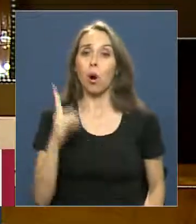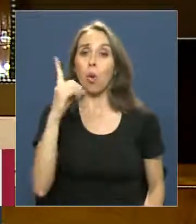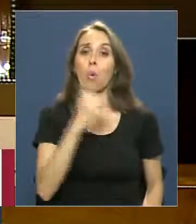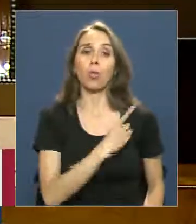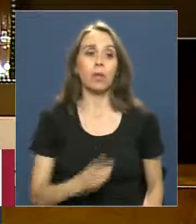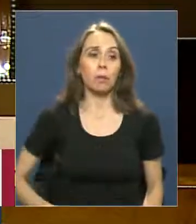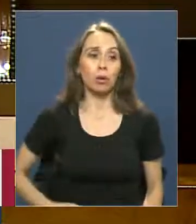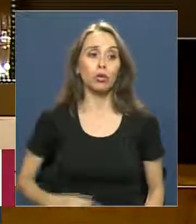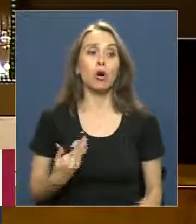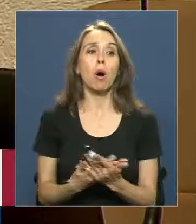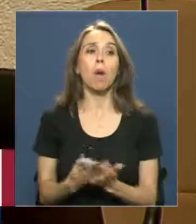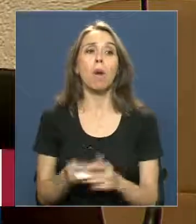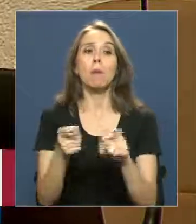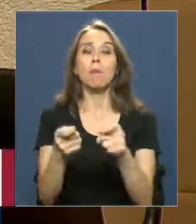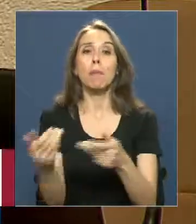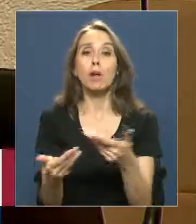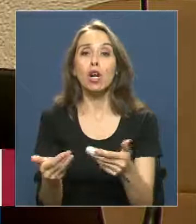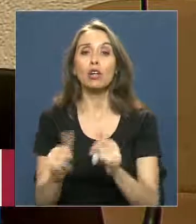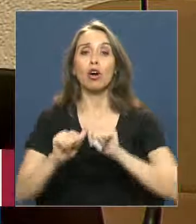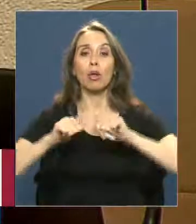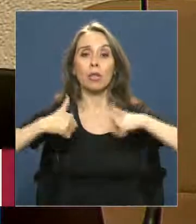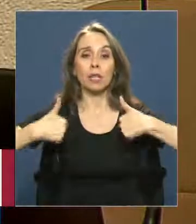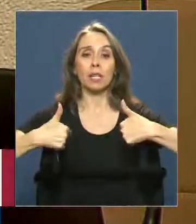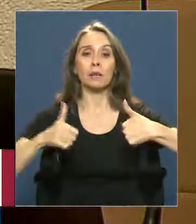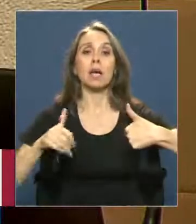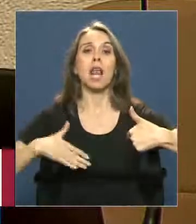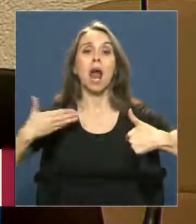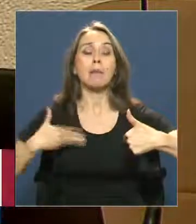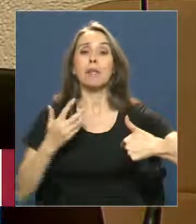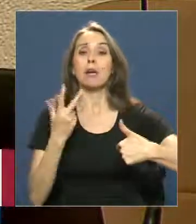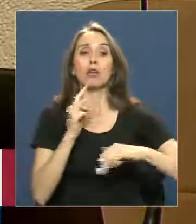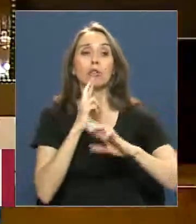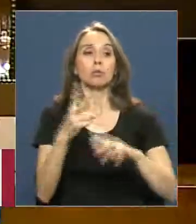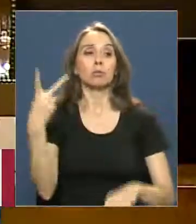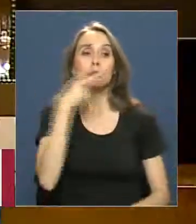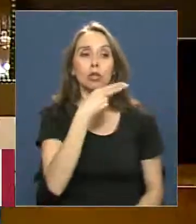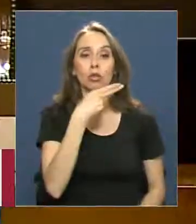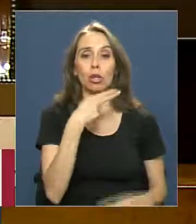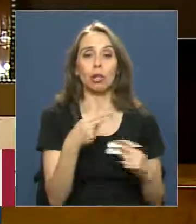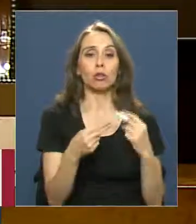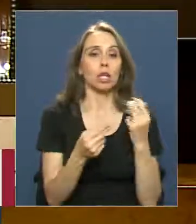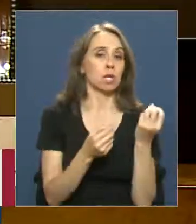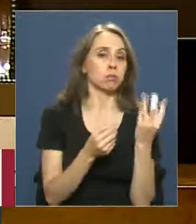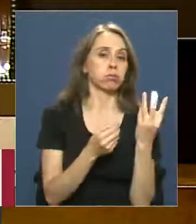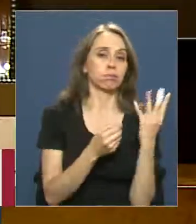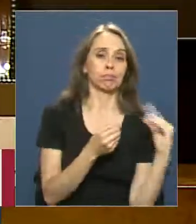cuando un diputado propone algo, la mesa lamentablemente no responde.